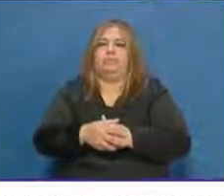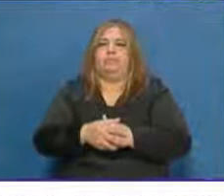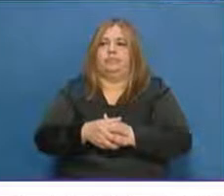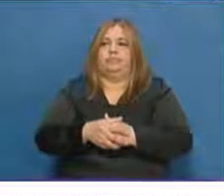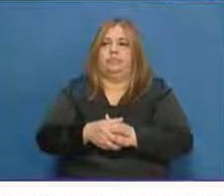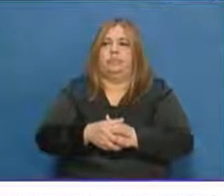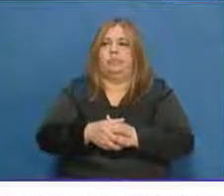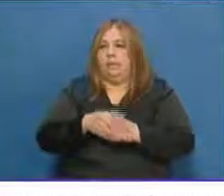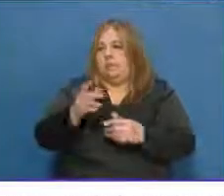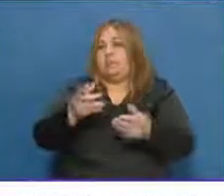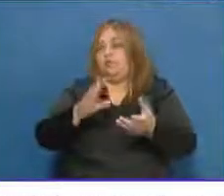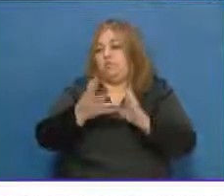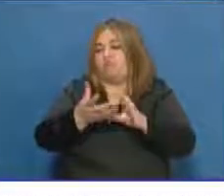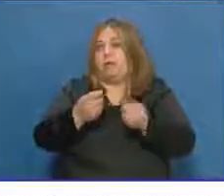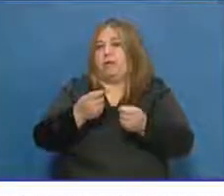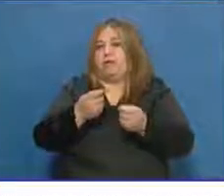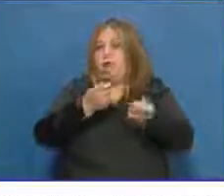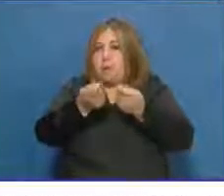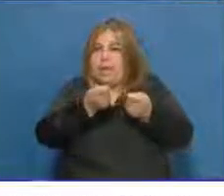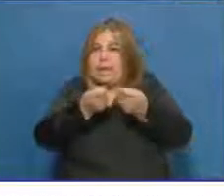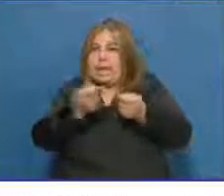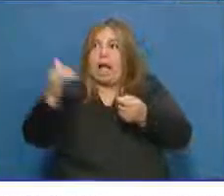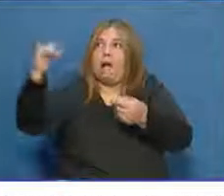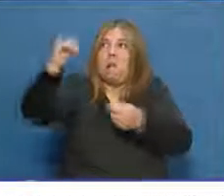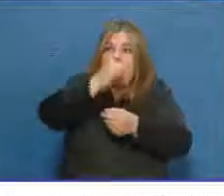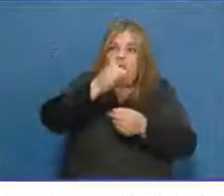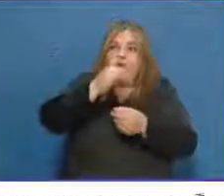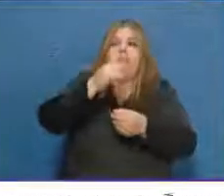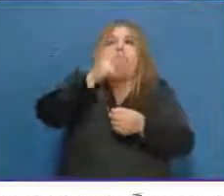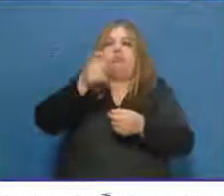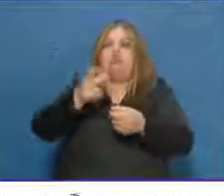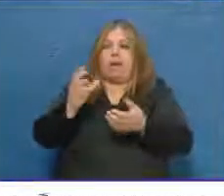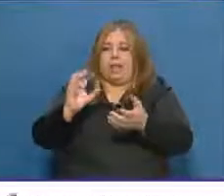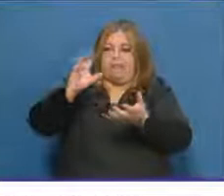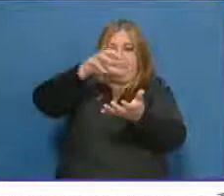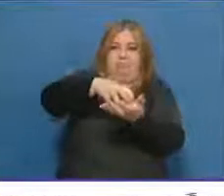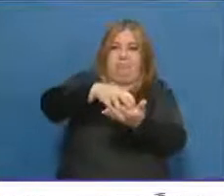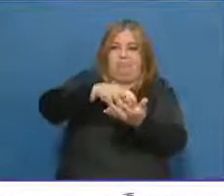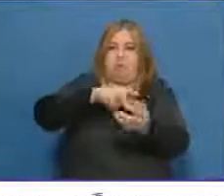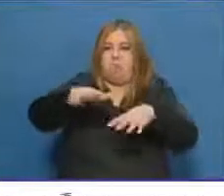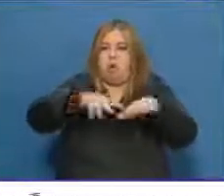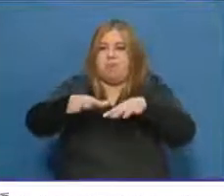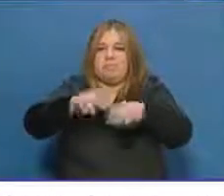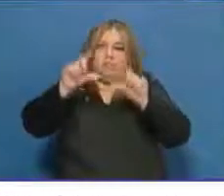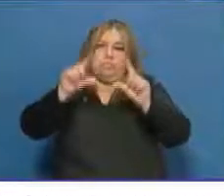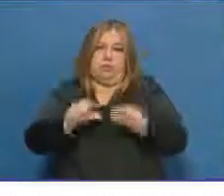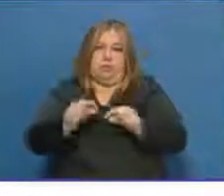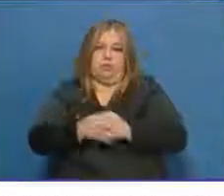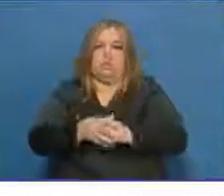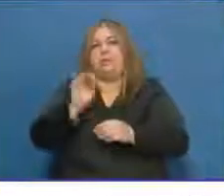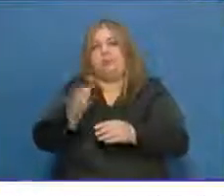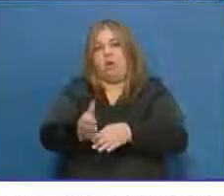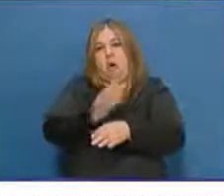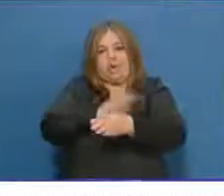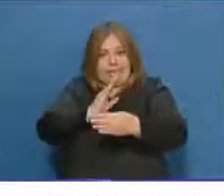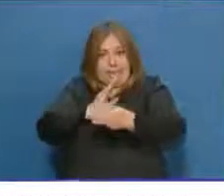la cantidad de vuelos, se restringe y se mantiene la cantidad de personas en la aerostación. Teniendo en cuenta que nosotros vamos a hacer controles previo a la